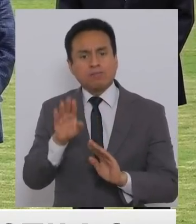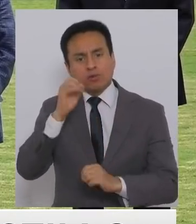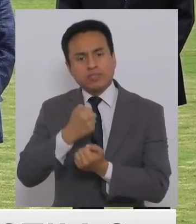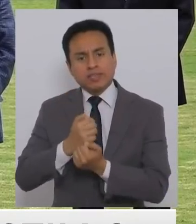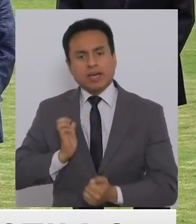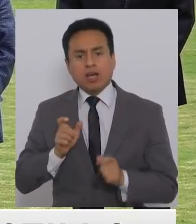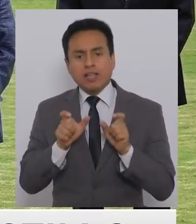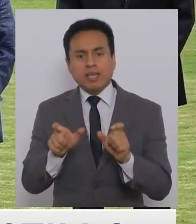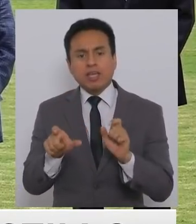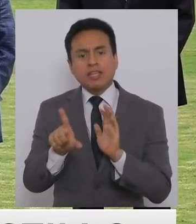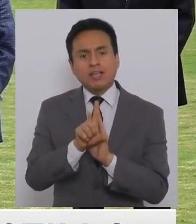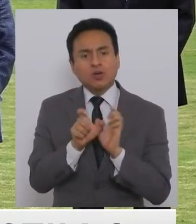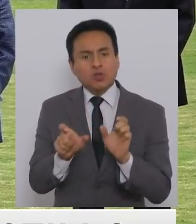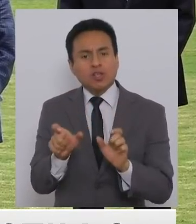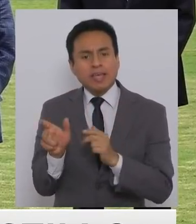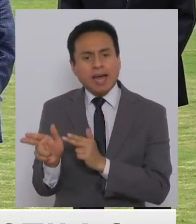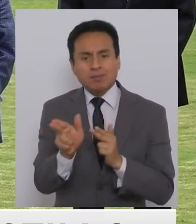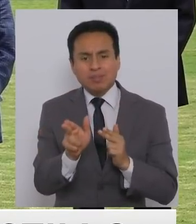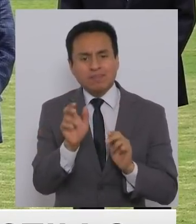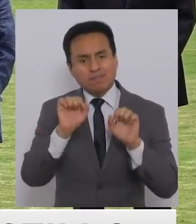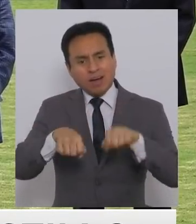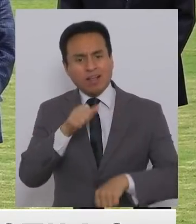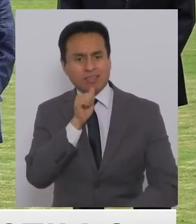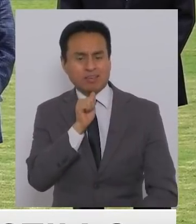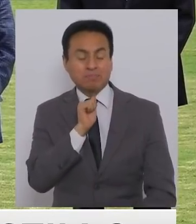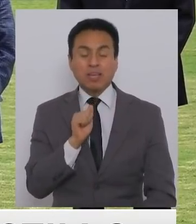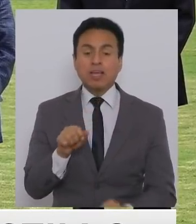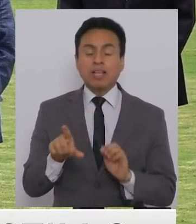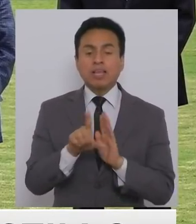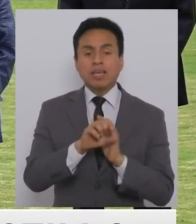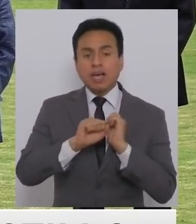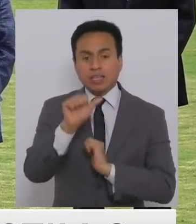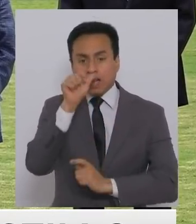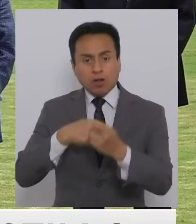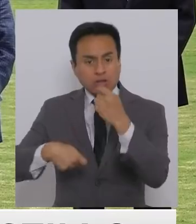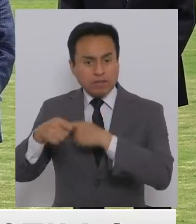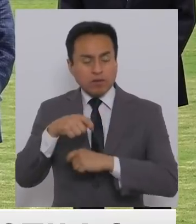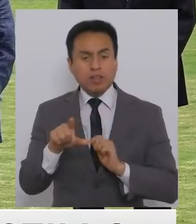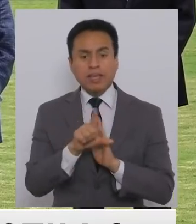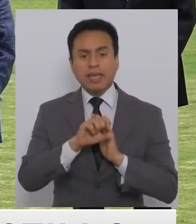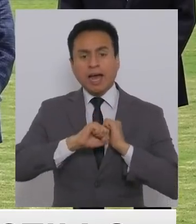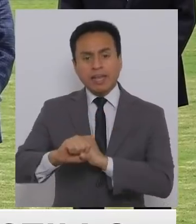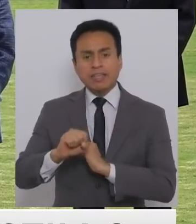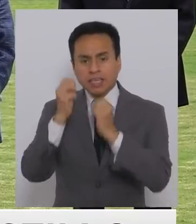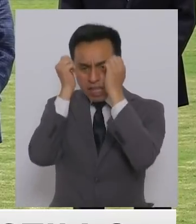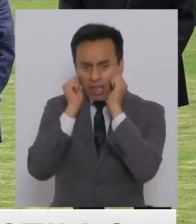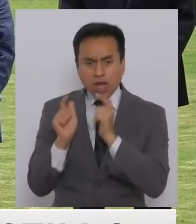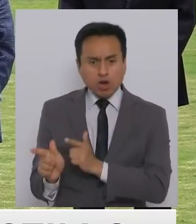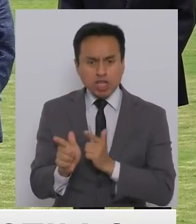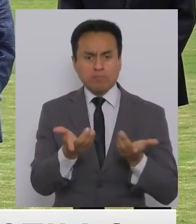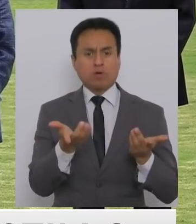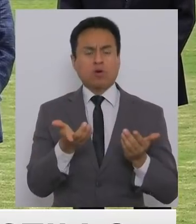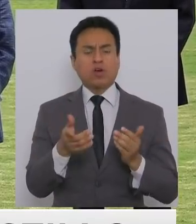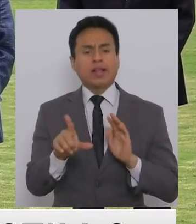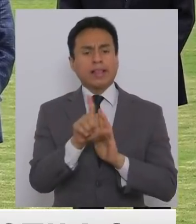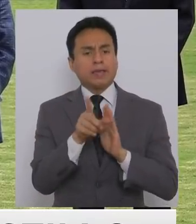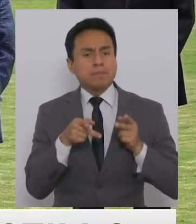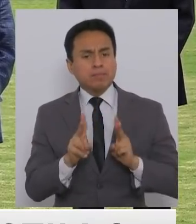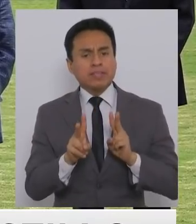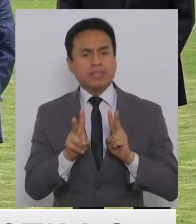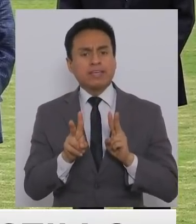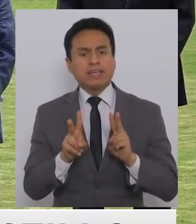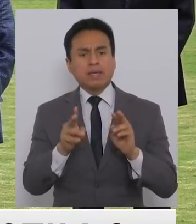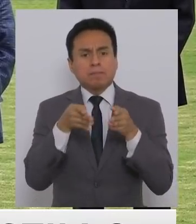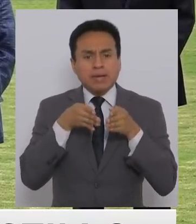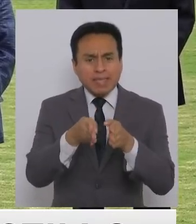armas, que todavía no la tenemos, como la ley antinarcotráfico, como la ley antiterrorismo, como la ley que permite el cierre de